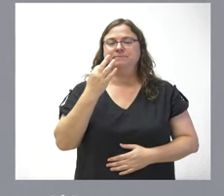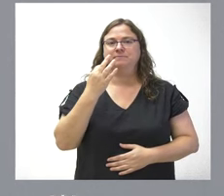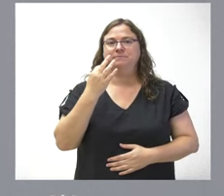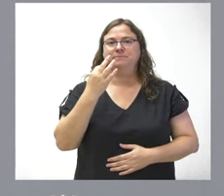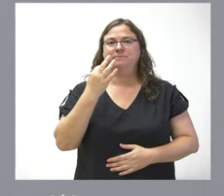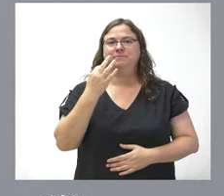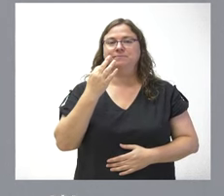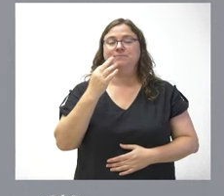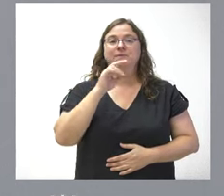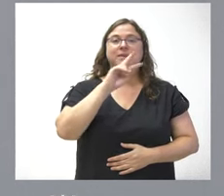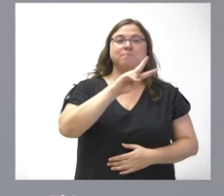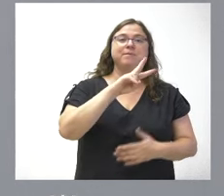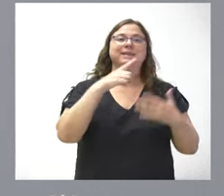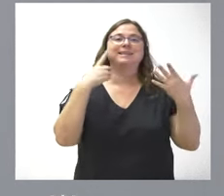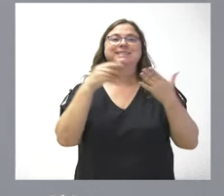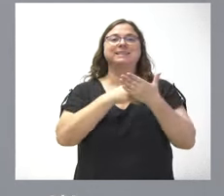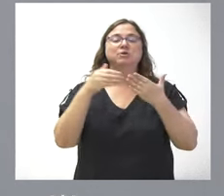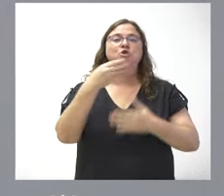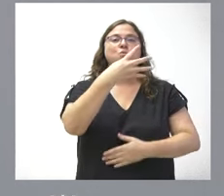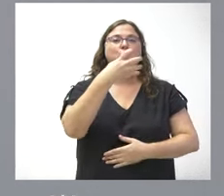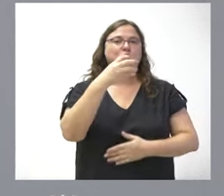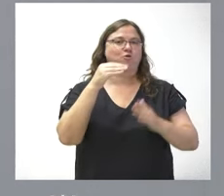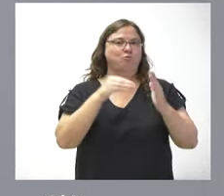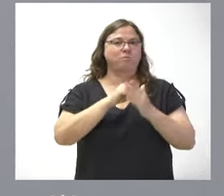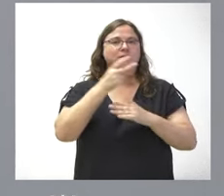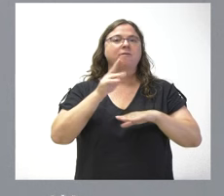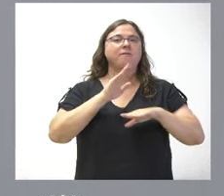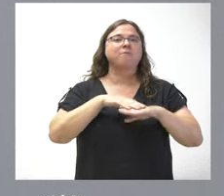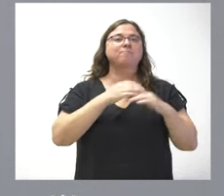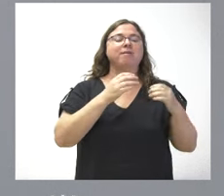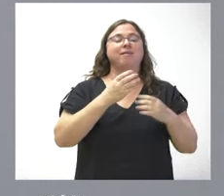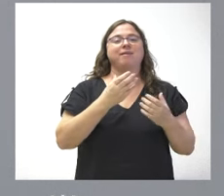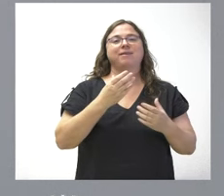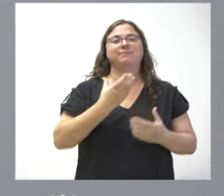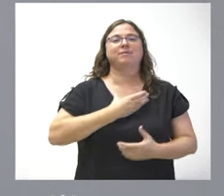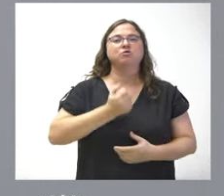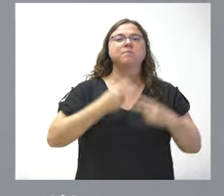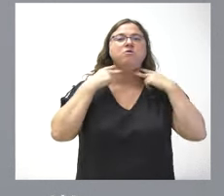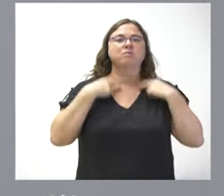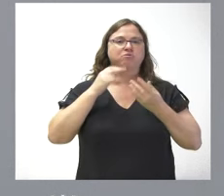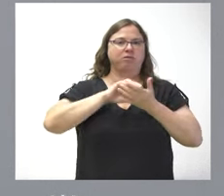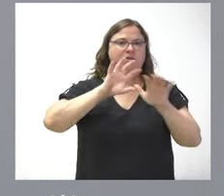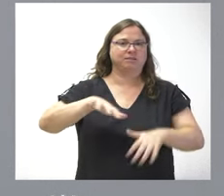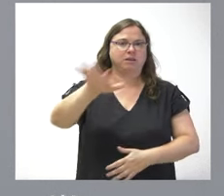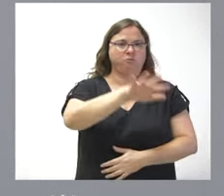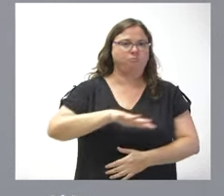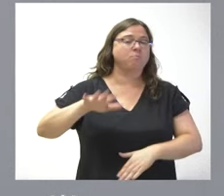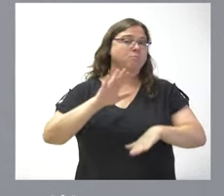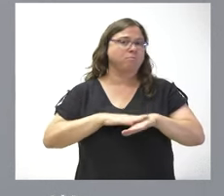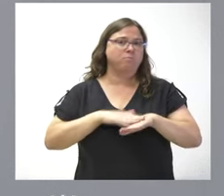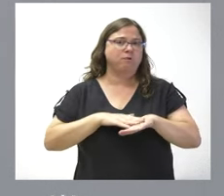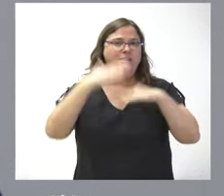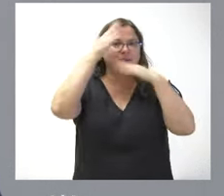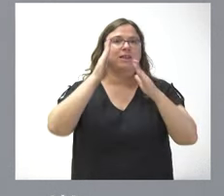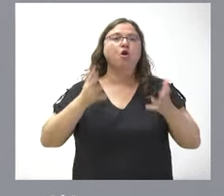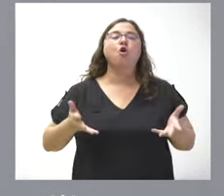de 26,400 1000 eur a las entidades locales de Castilla y León para atender a la